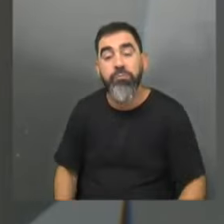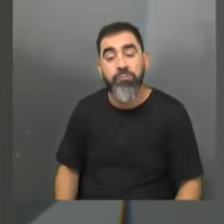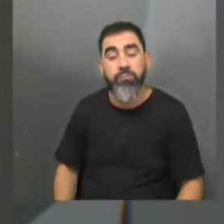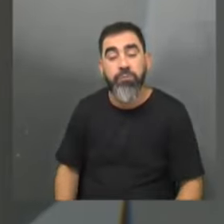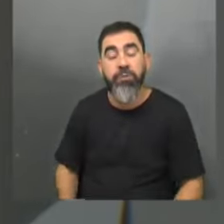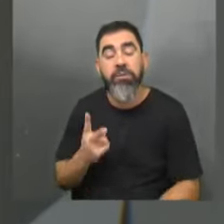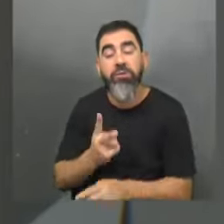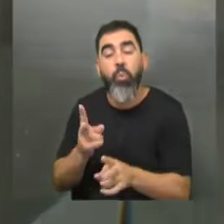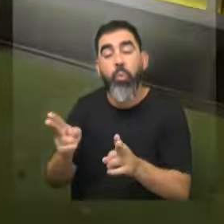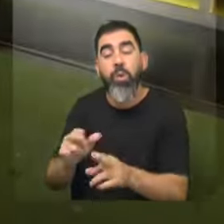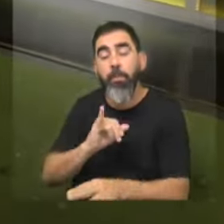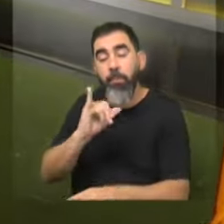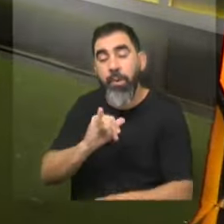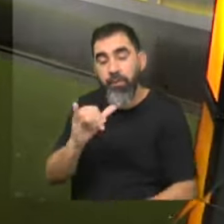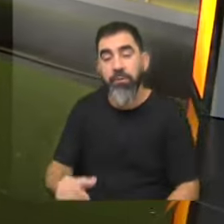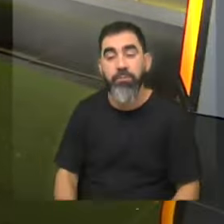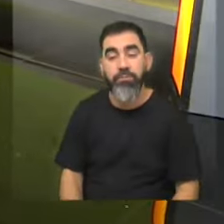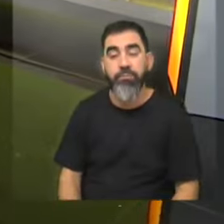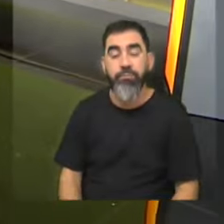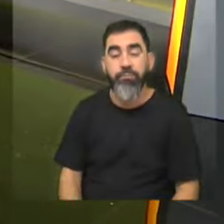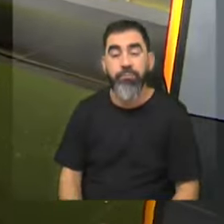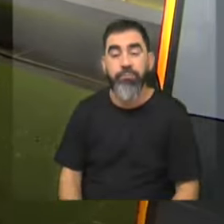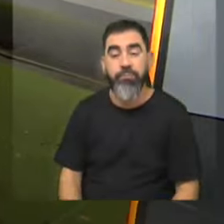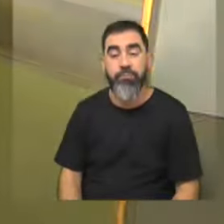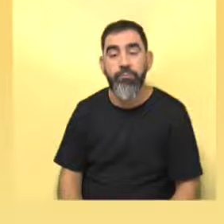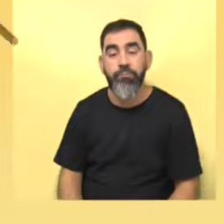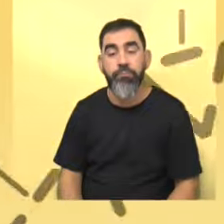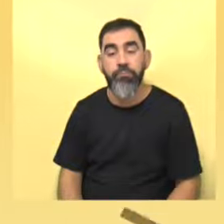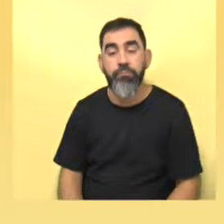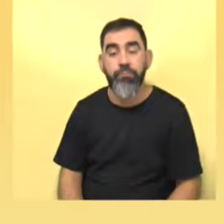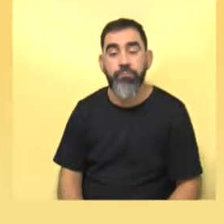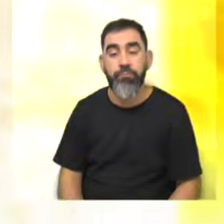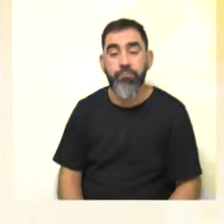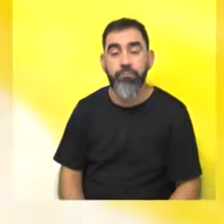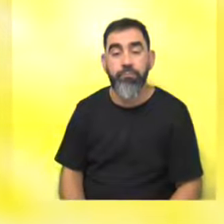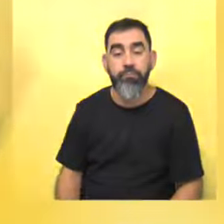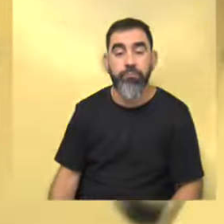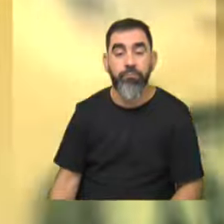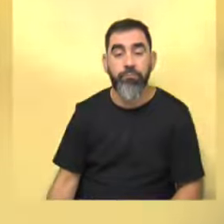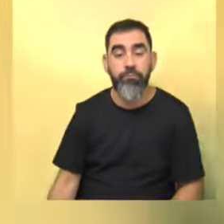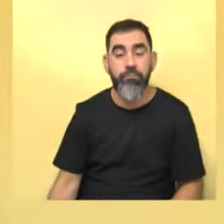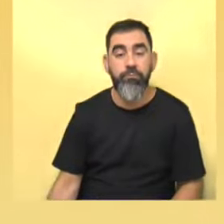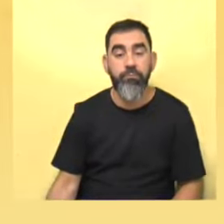presentar la segunda parte del informe.